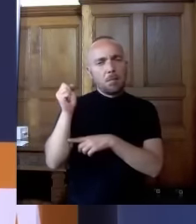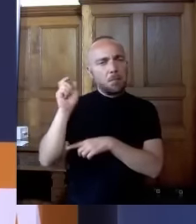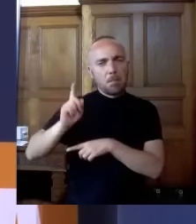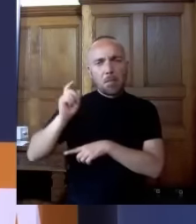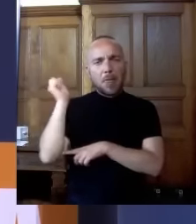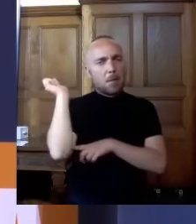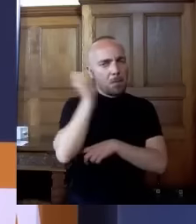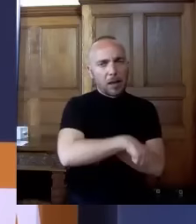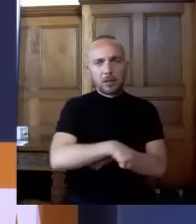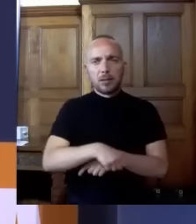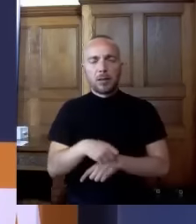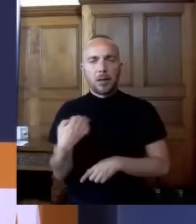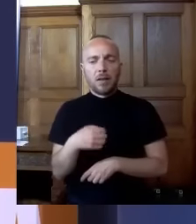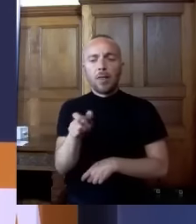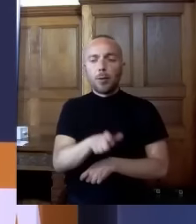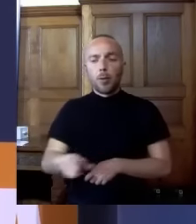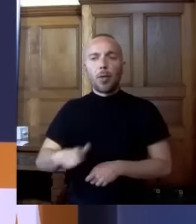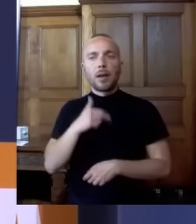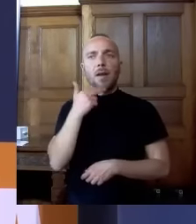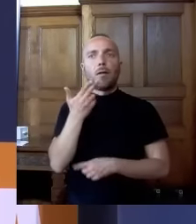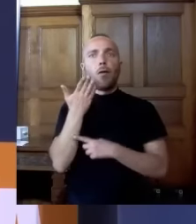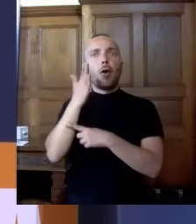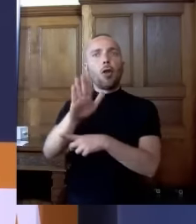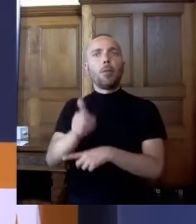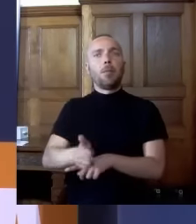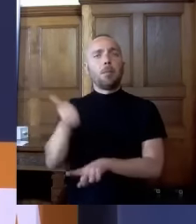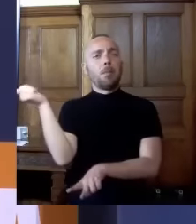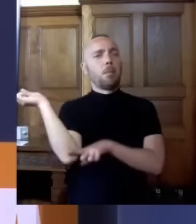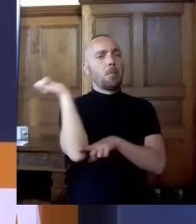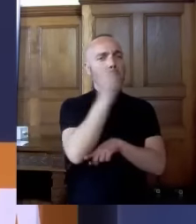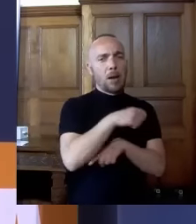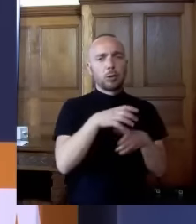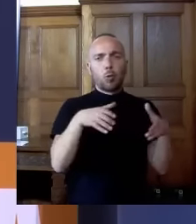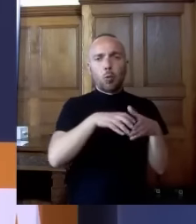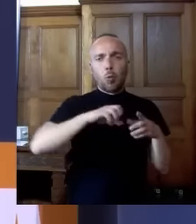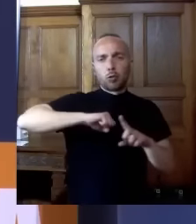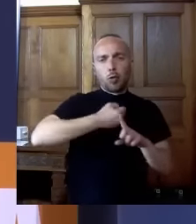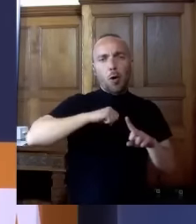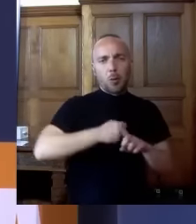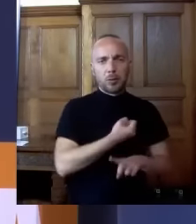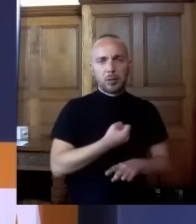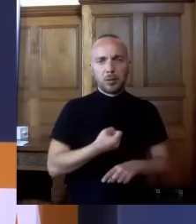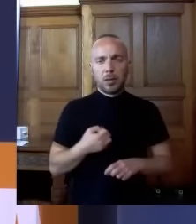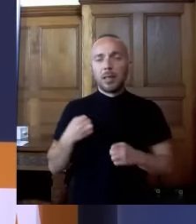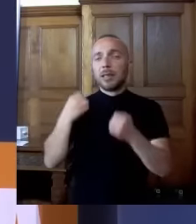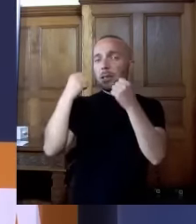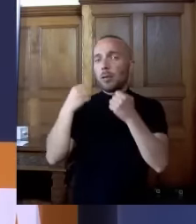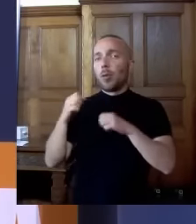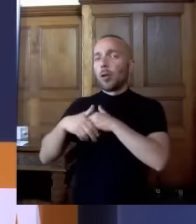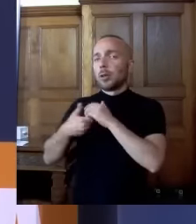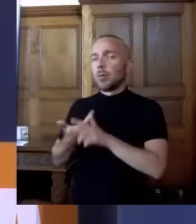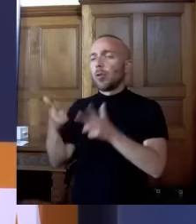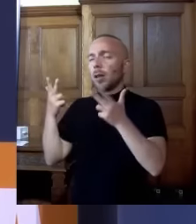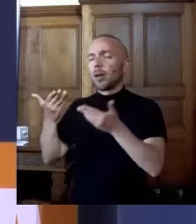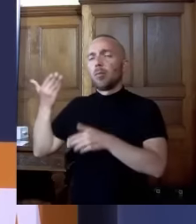ciudadanía tenga más voz que los lobis queremos que todas las instituciones democráticas tengan más peso que los